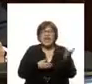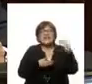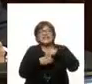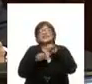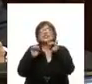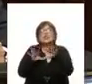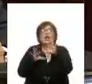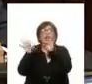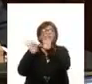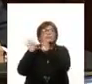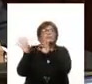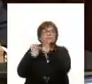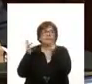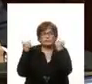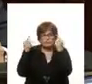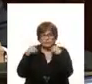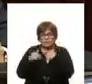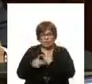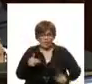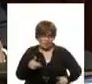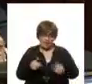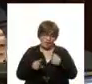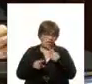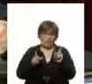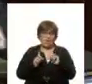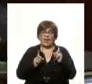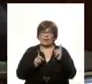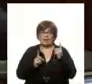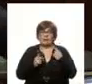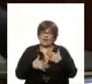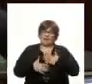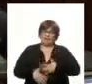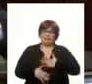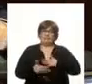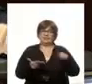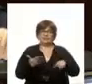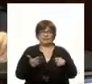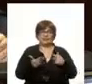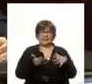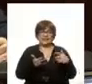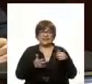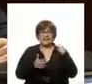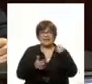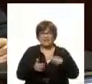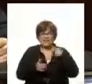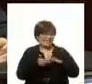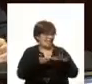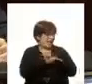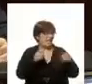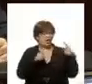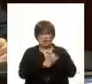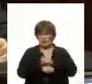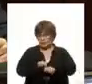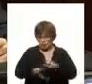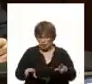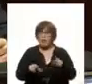representantes que obedecen al propio gobierno y que no otorgan garantías a las víctimas ni a los sectores opositores. Señora